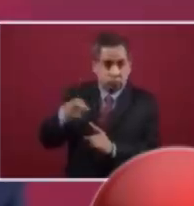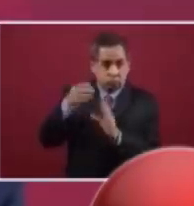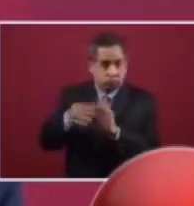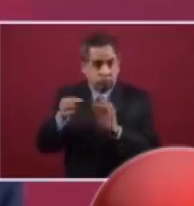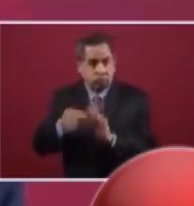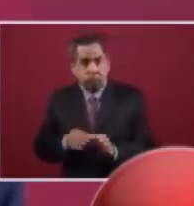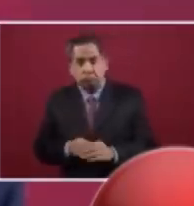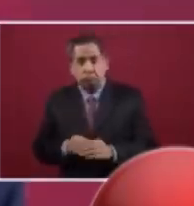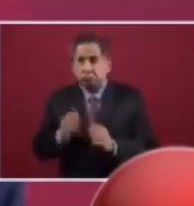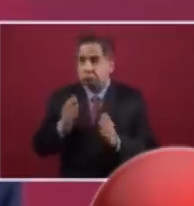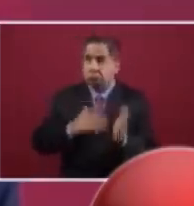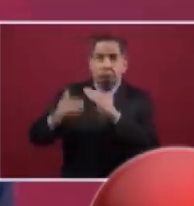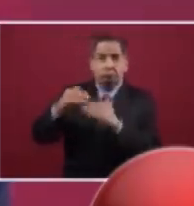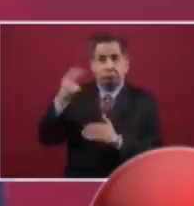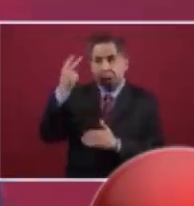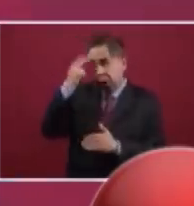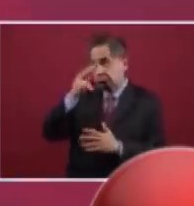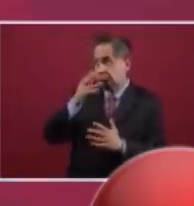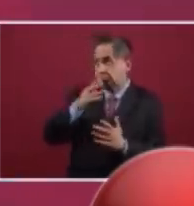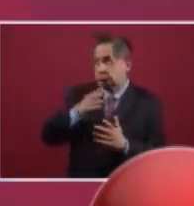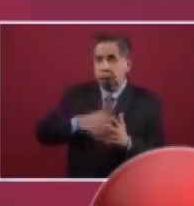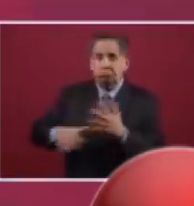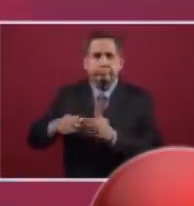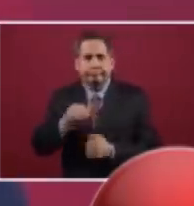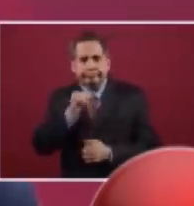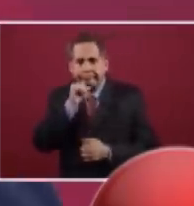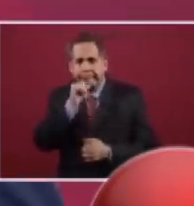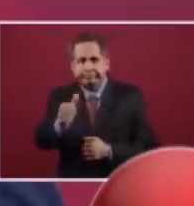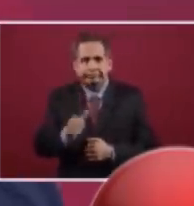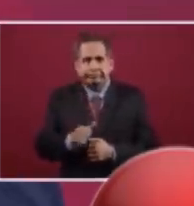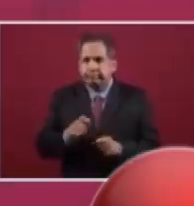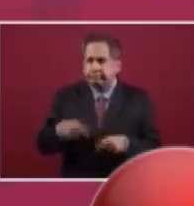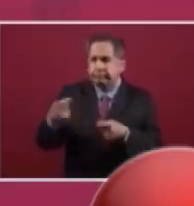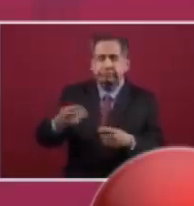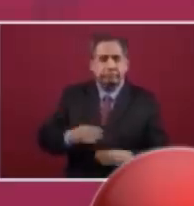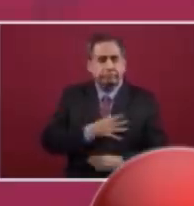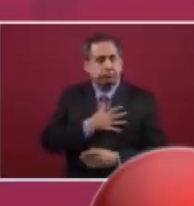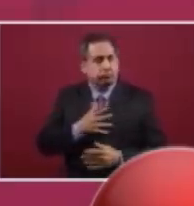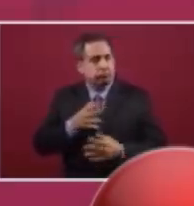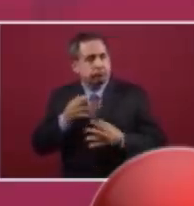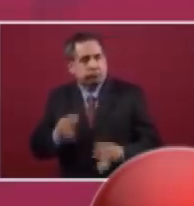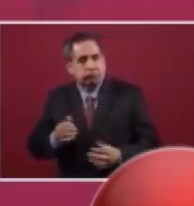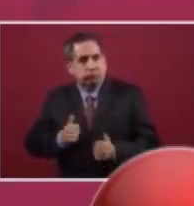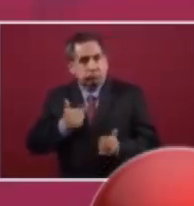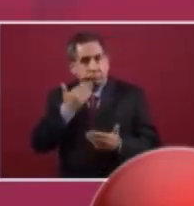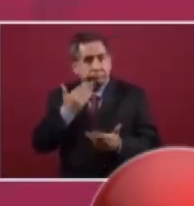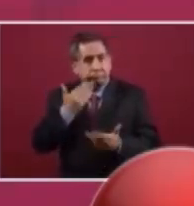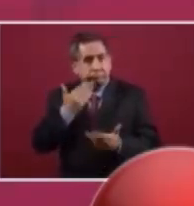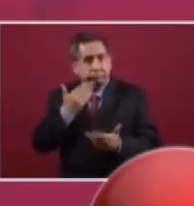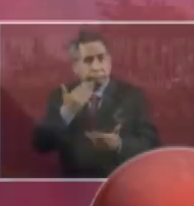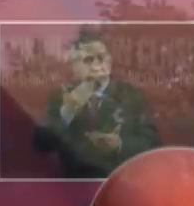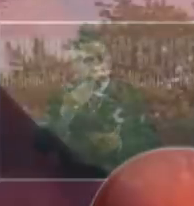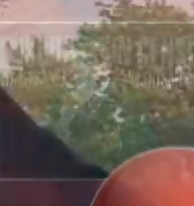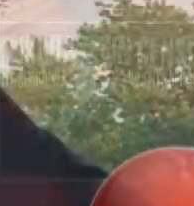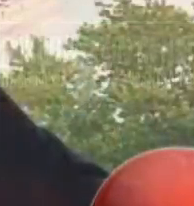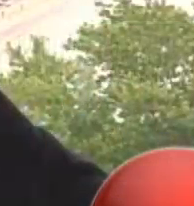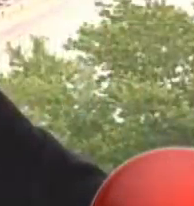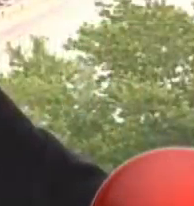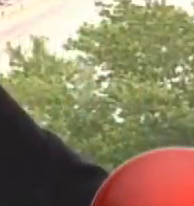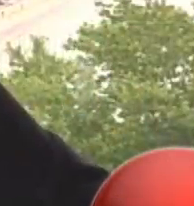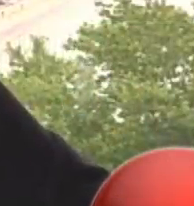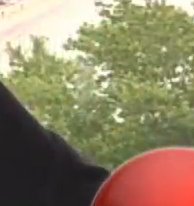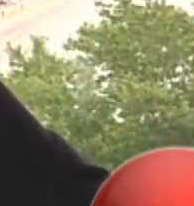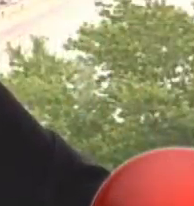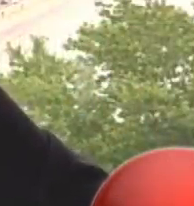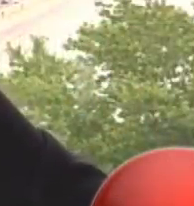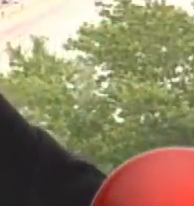para el desarrollo y para el bienestar de la gente. Por eso odian al presidente Andrés